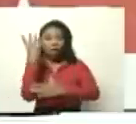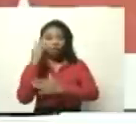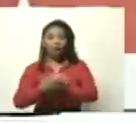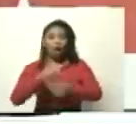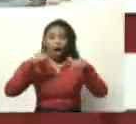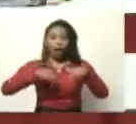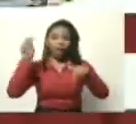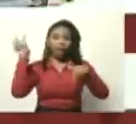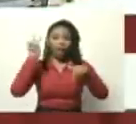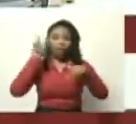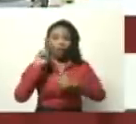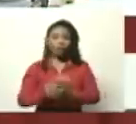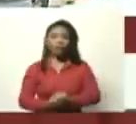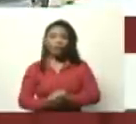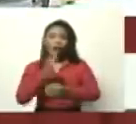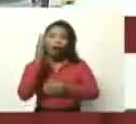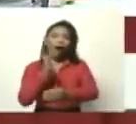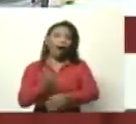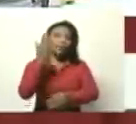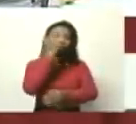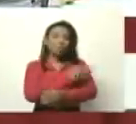en Venezuela. Antes,